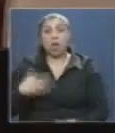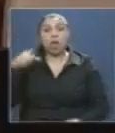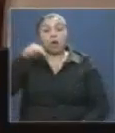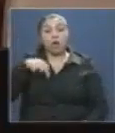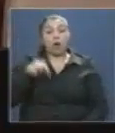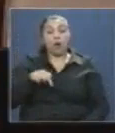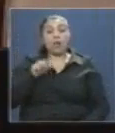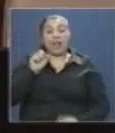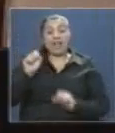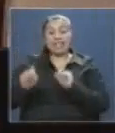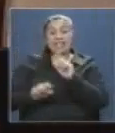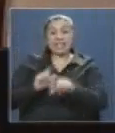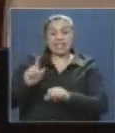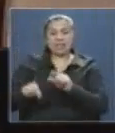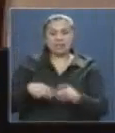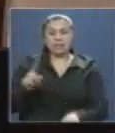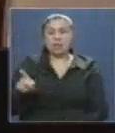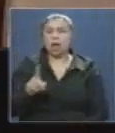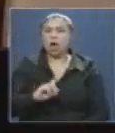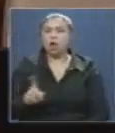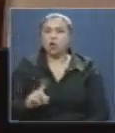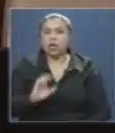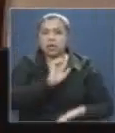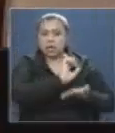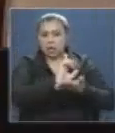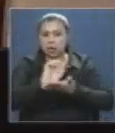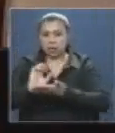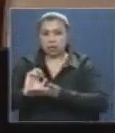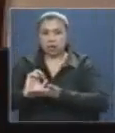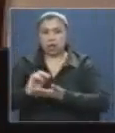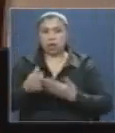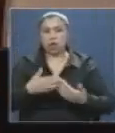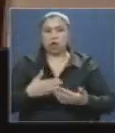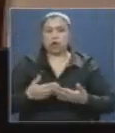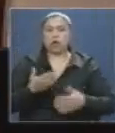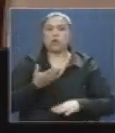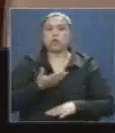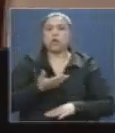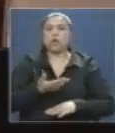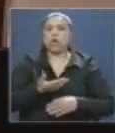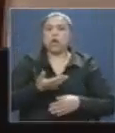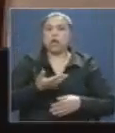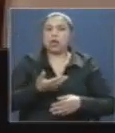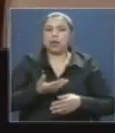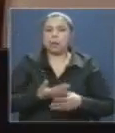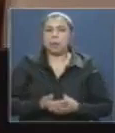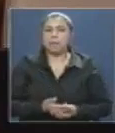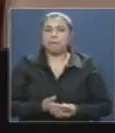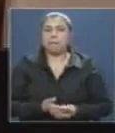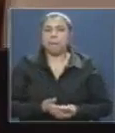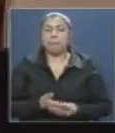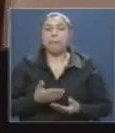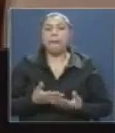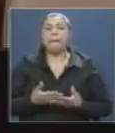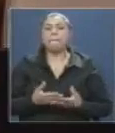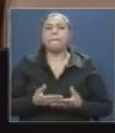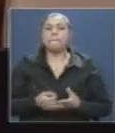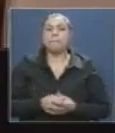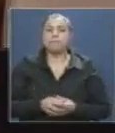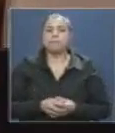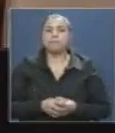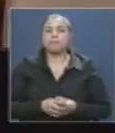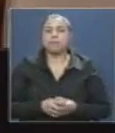ese desafío no está solo puesto en los estados, en donde, por supuesto, hay tendencias de parte de muchos de ellos